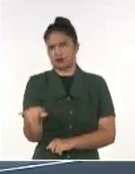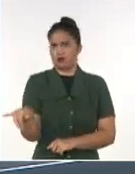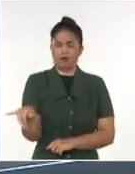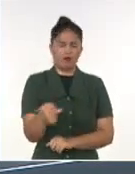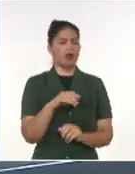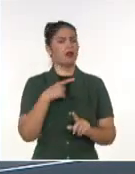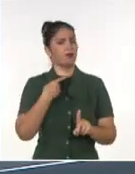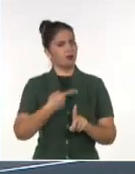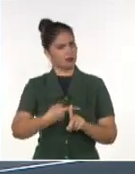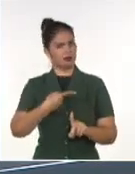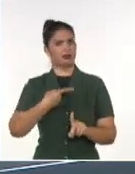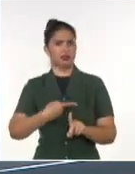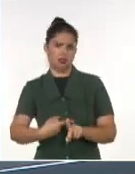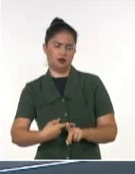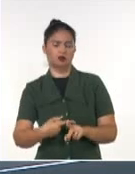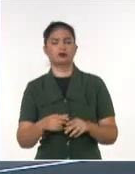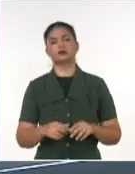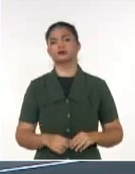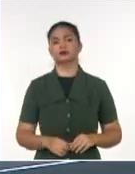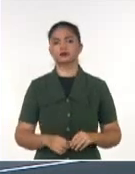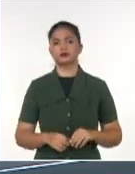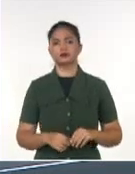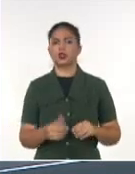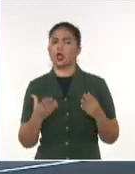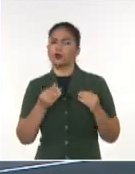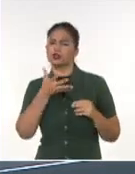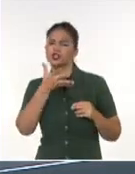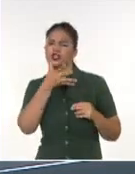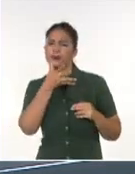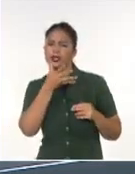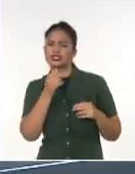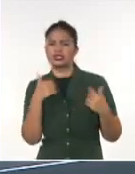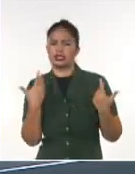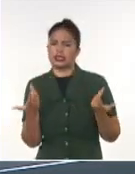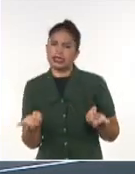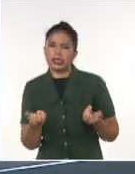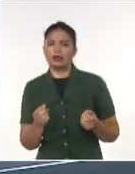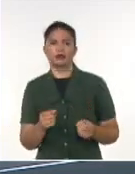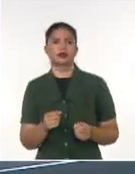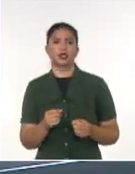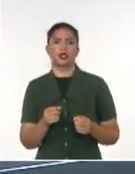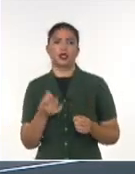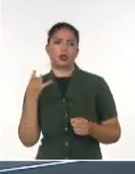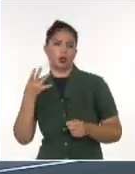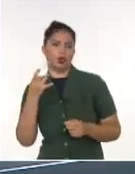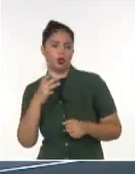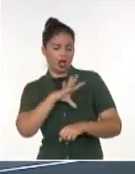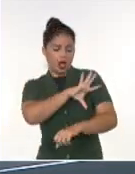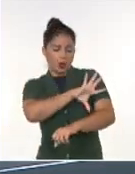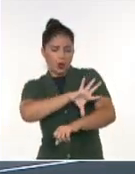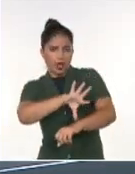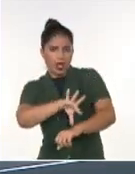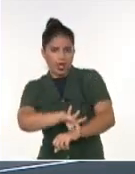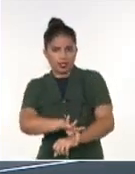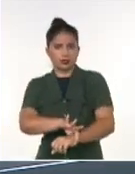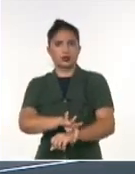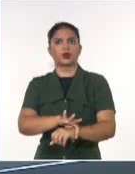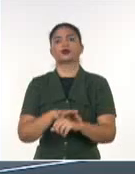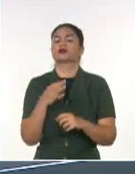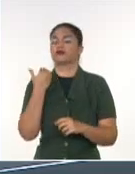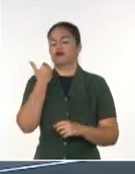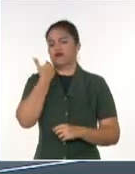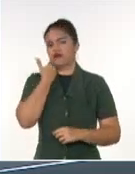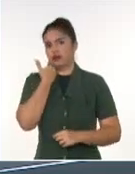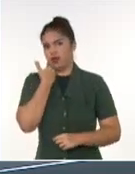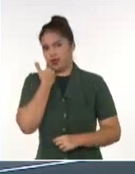Y como decía, comparten muchos síntomas con el dengue. Pero tiene dos características que nuestros expertos clínicos han estado investigando y que